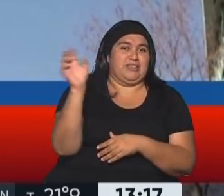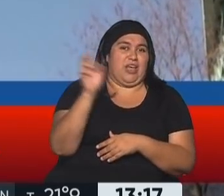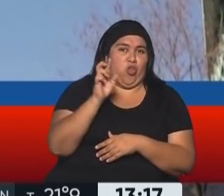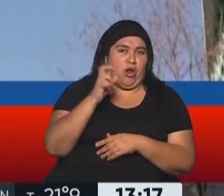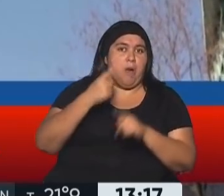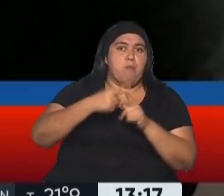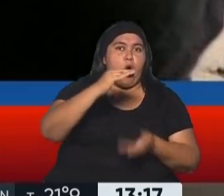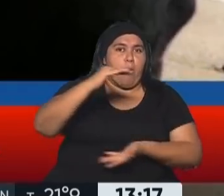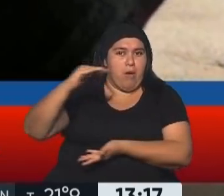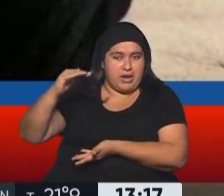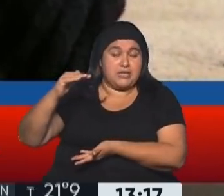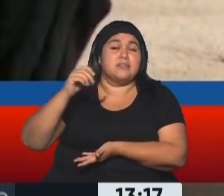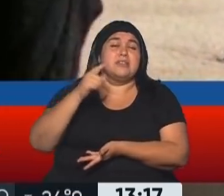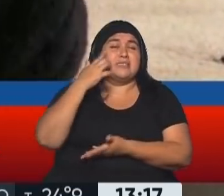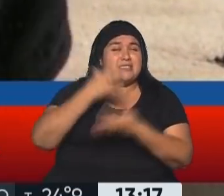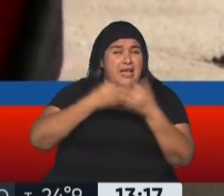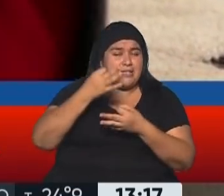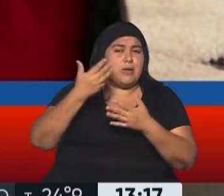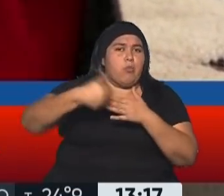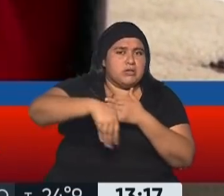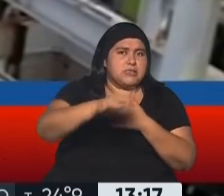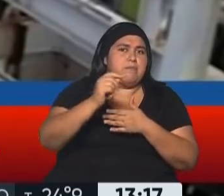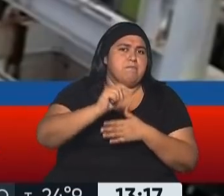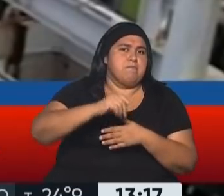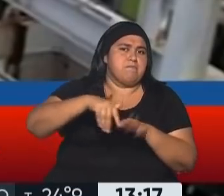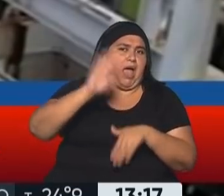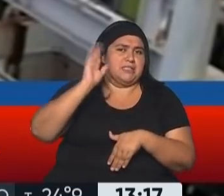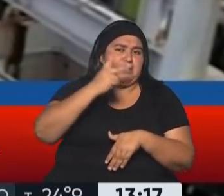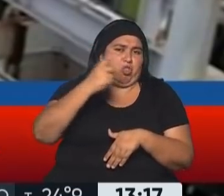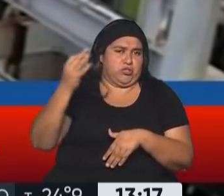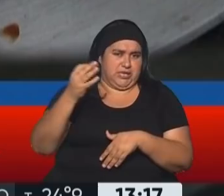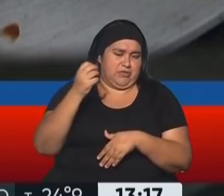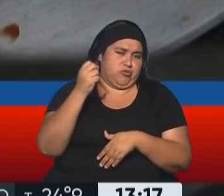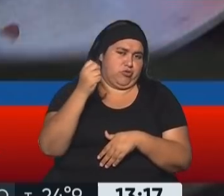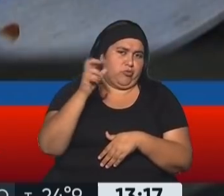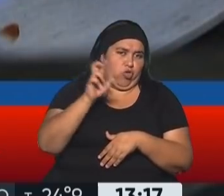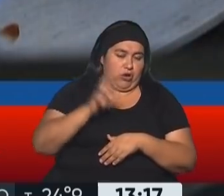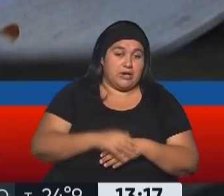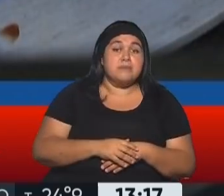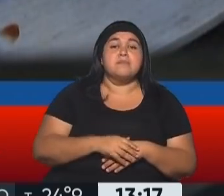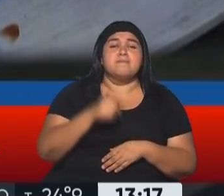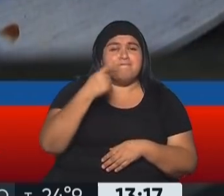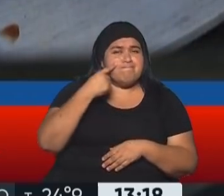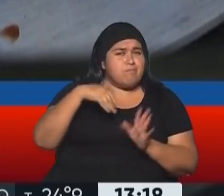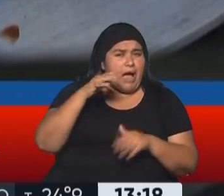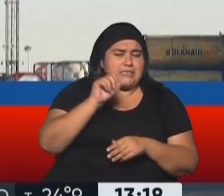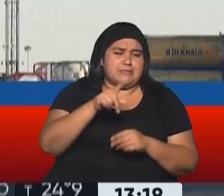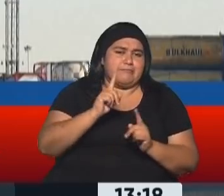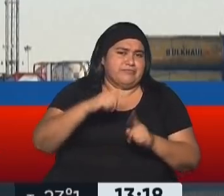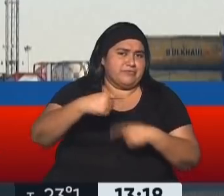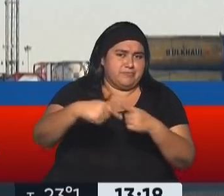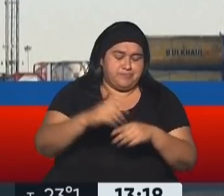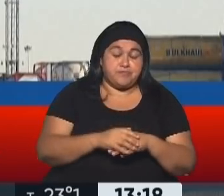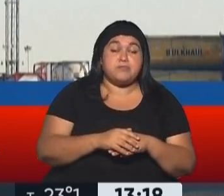el barril y se especula que podría superar los 200. El gas sigue un camino alcista imparable similar. A